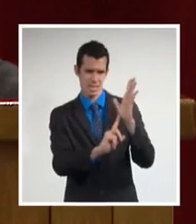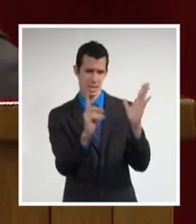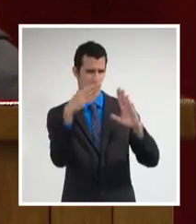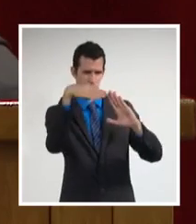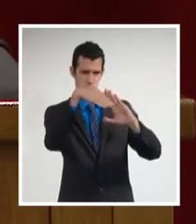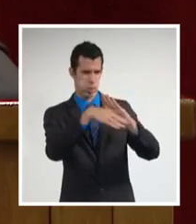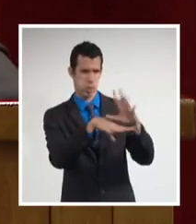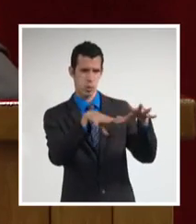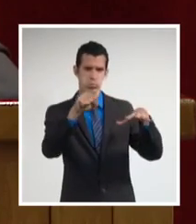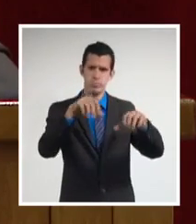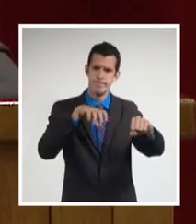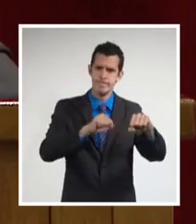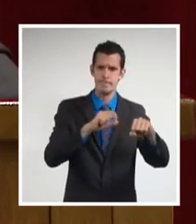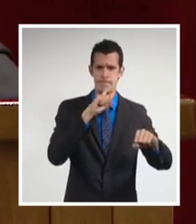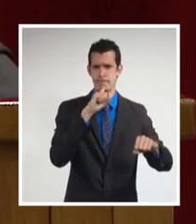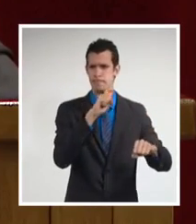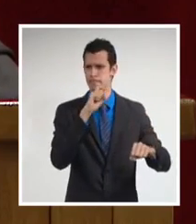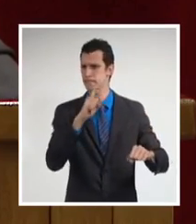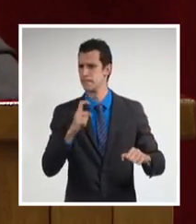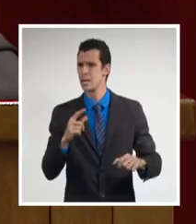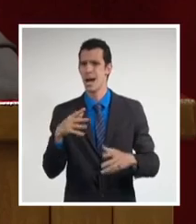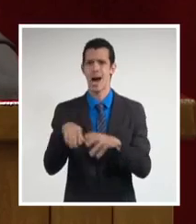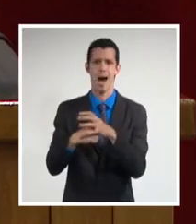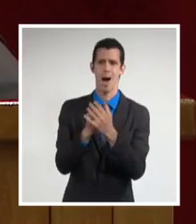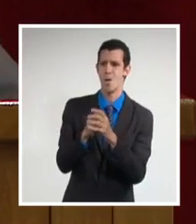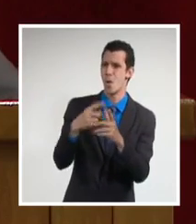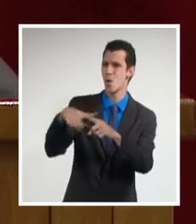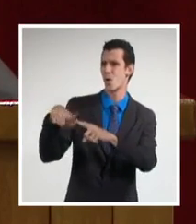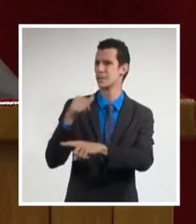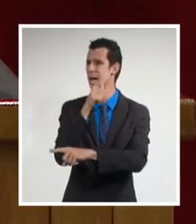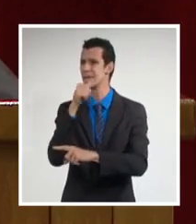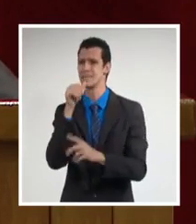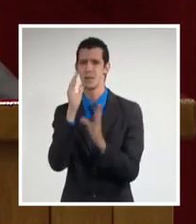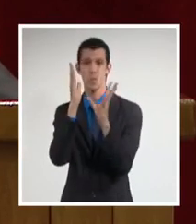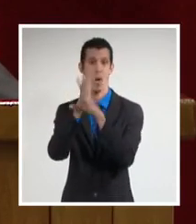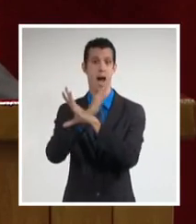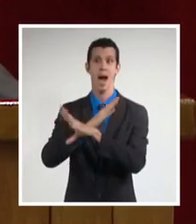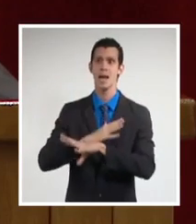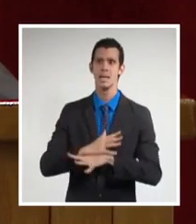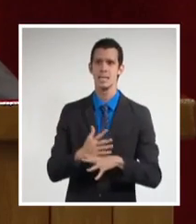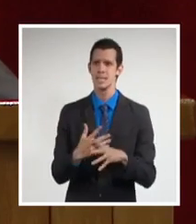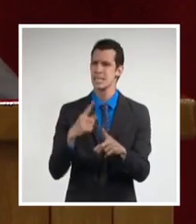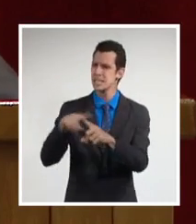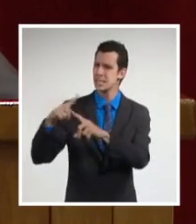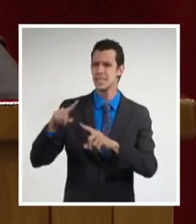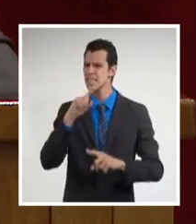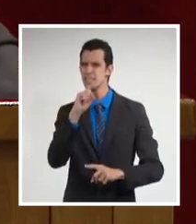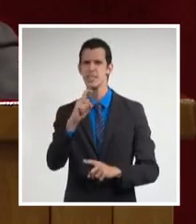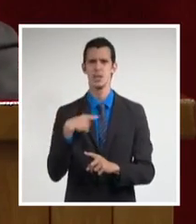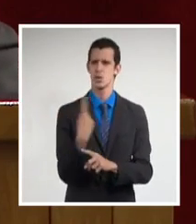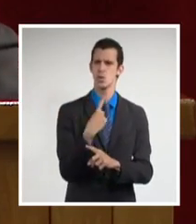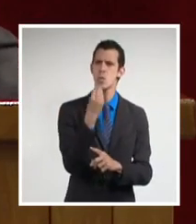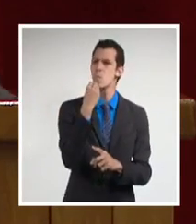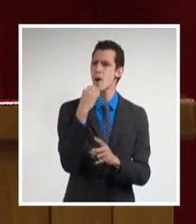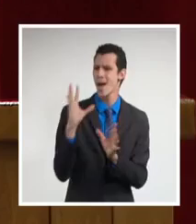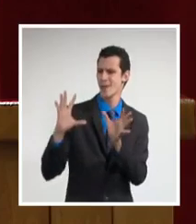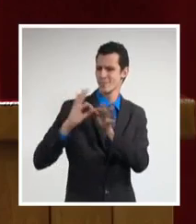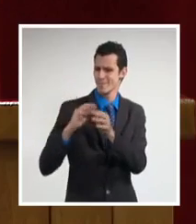productos de primera necesidad, altos precios, crisis global en la transportación de mercancías, guerra de cuarta